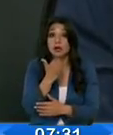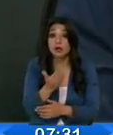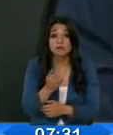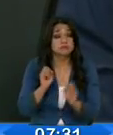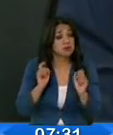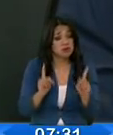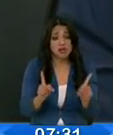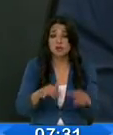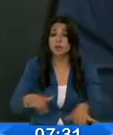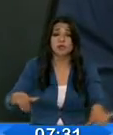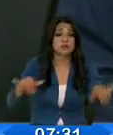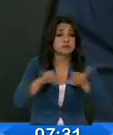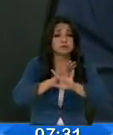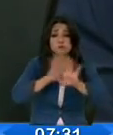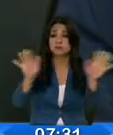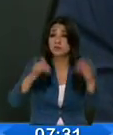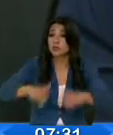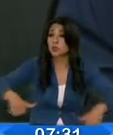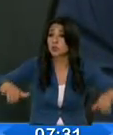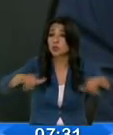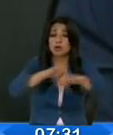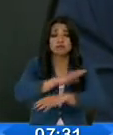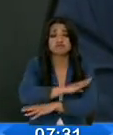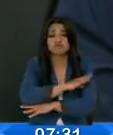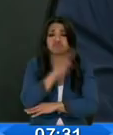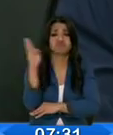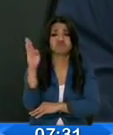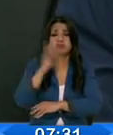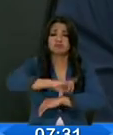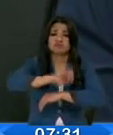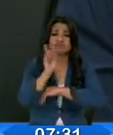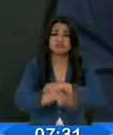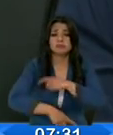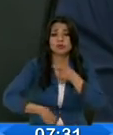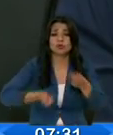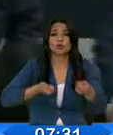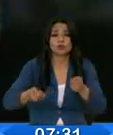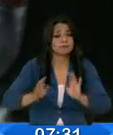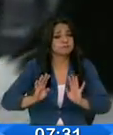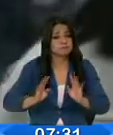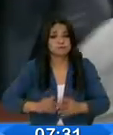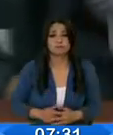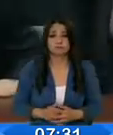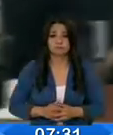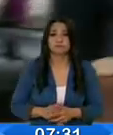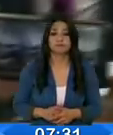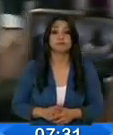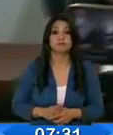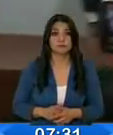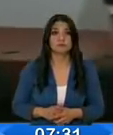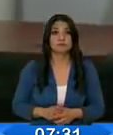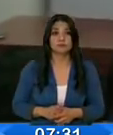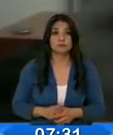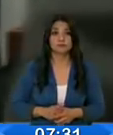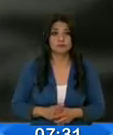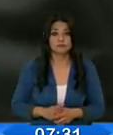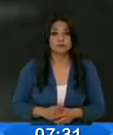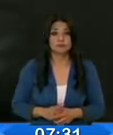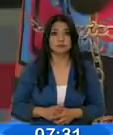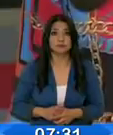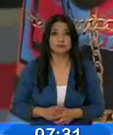en todos los casos, implacables y rigurosos en el control disciplinario. En Quito informó Adriana